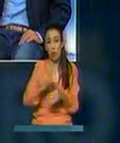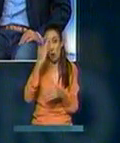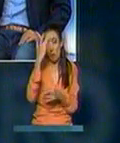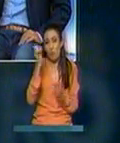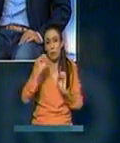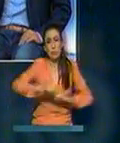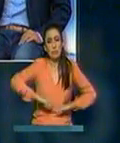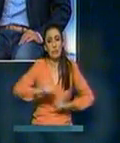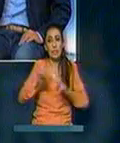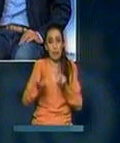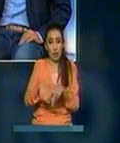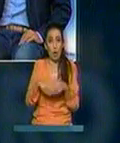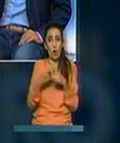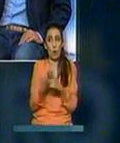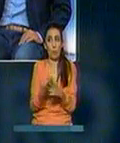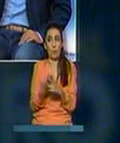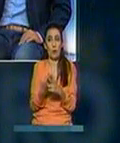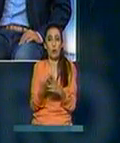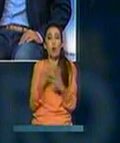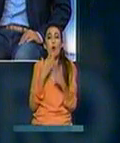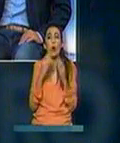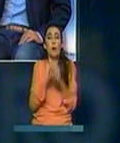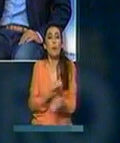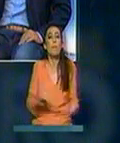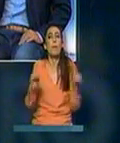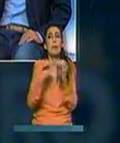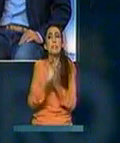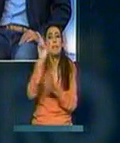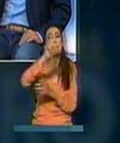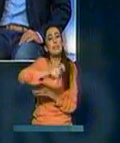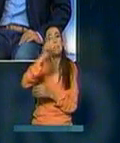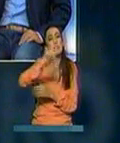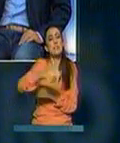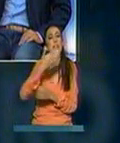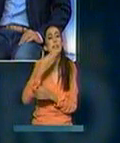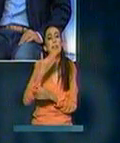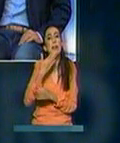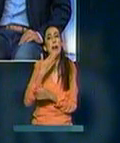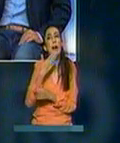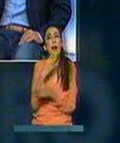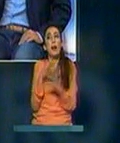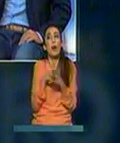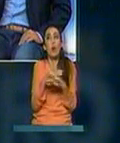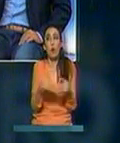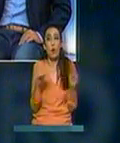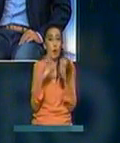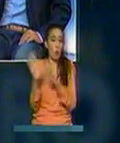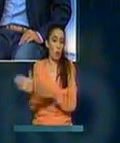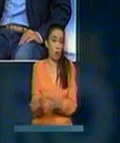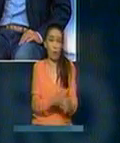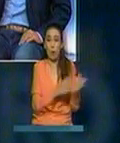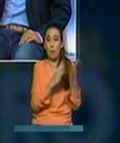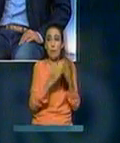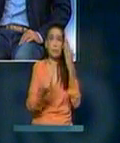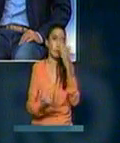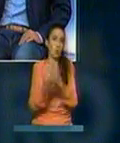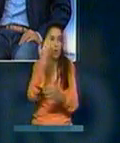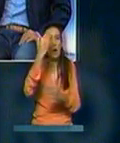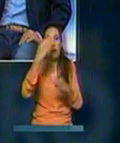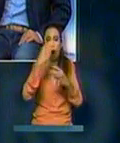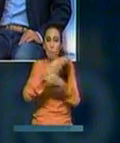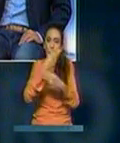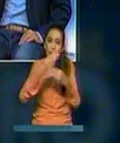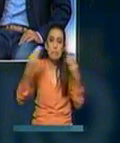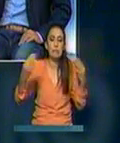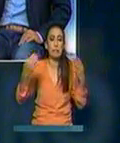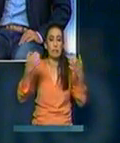entendemos que cuando arranca un negocio, lo que más se requiere es eso justamente, liquidez para invertir en innovación, en maquinaria,